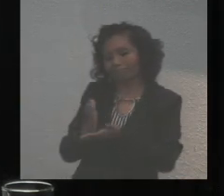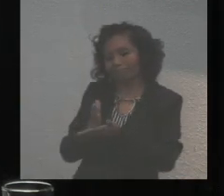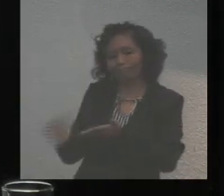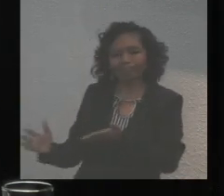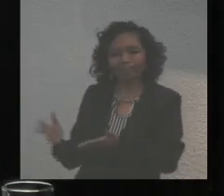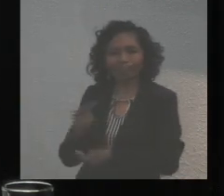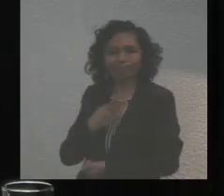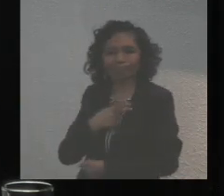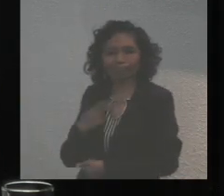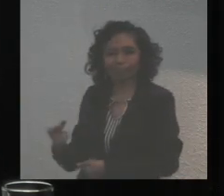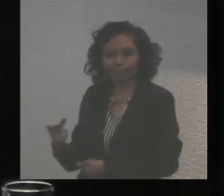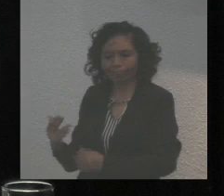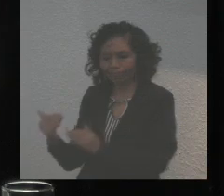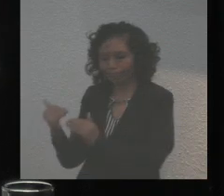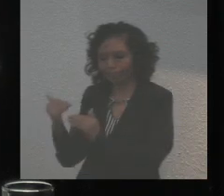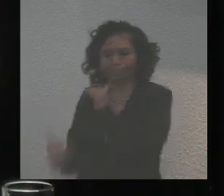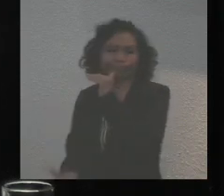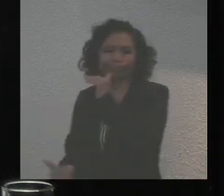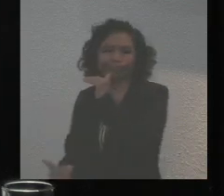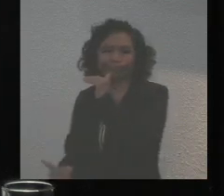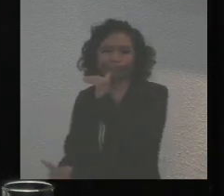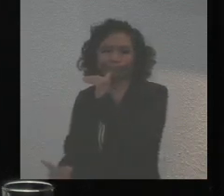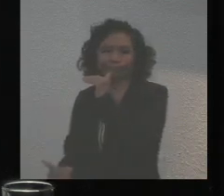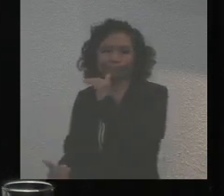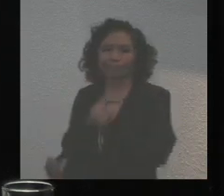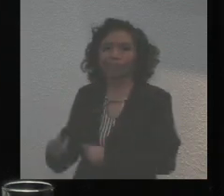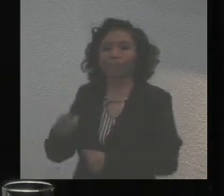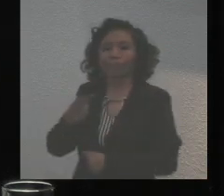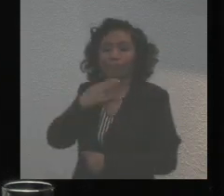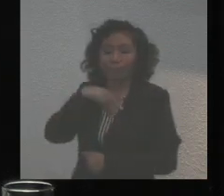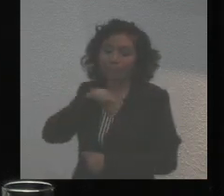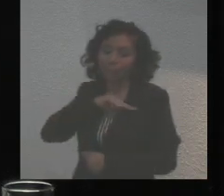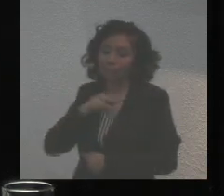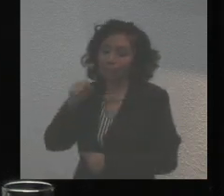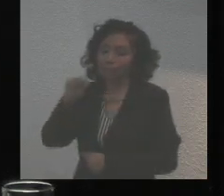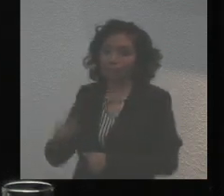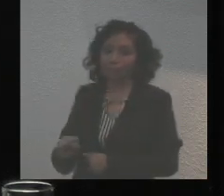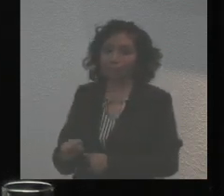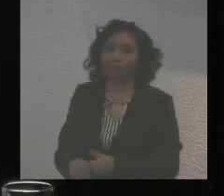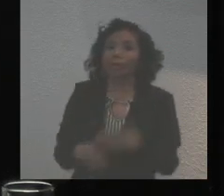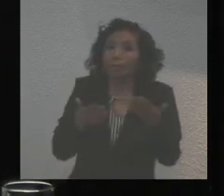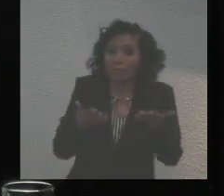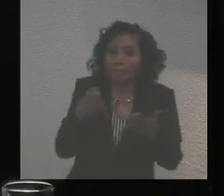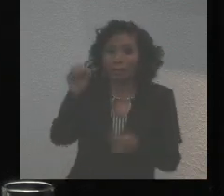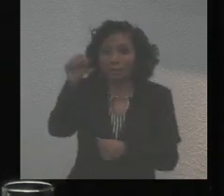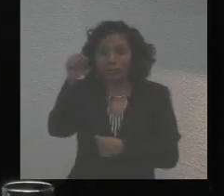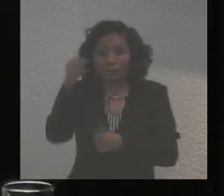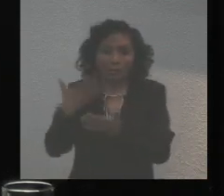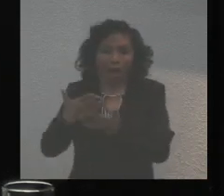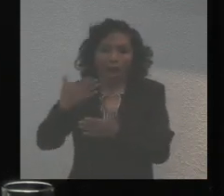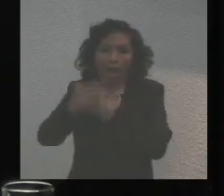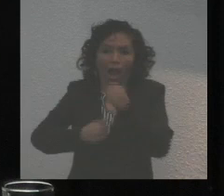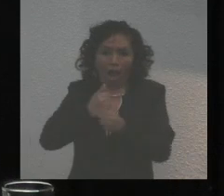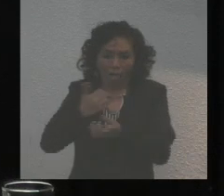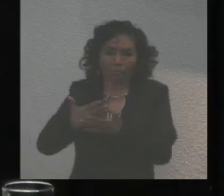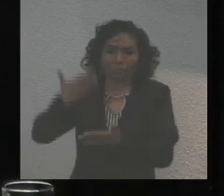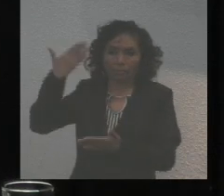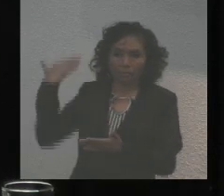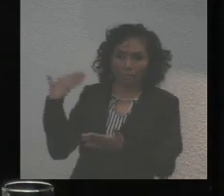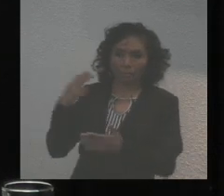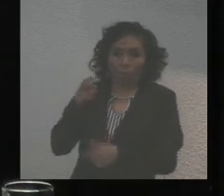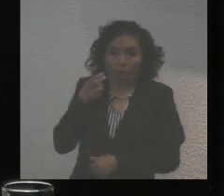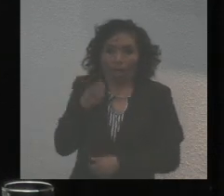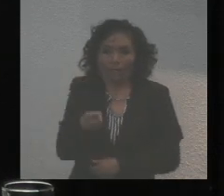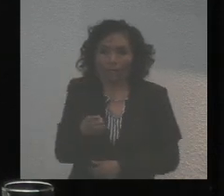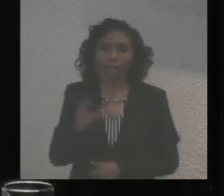pobreza, la desigualdad de nuestro sur. En septiembre del año pasado, aquí, en